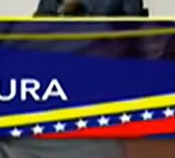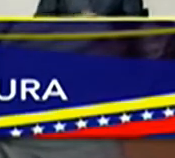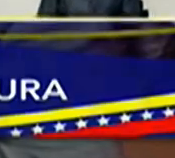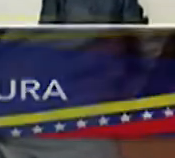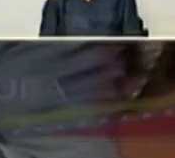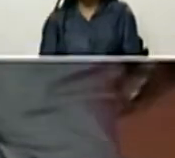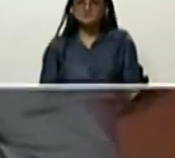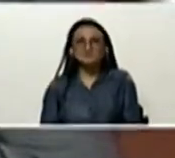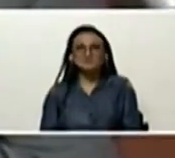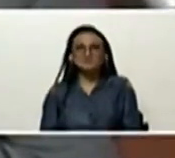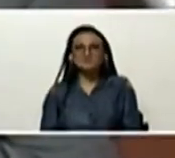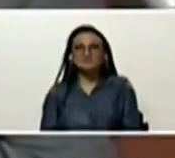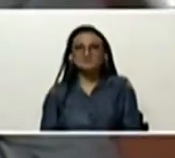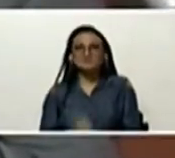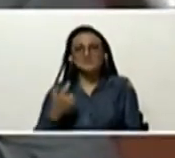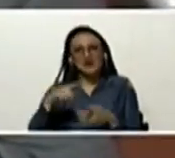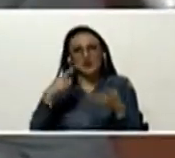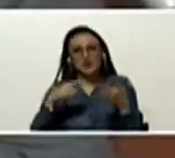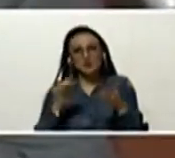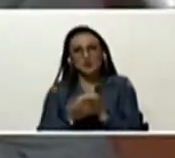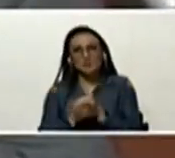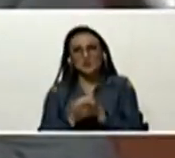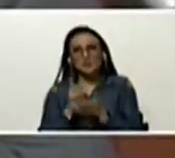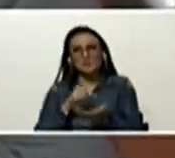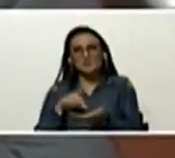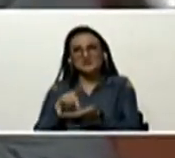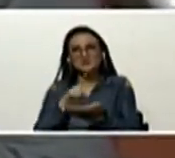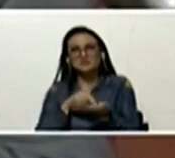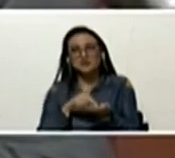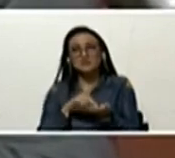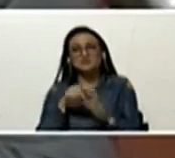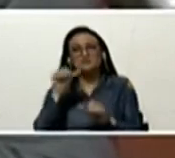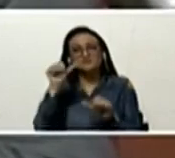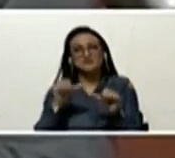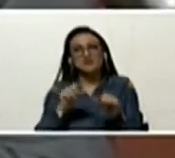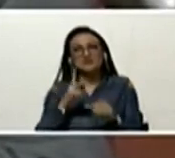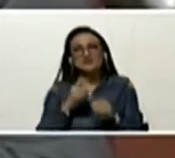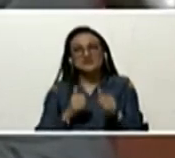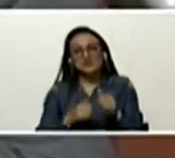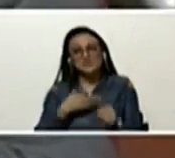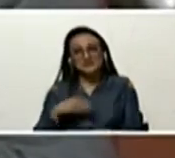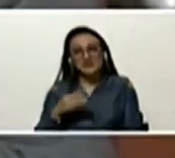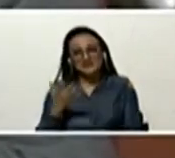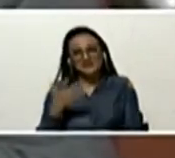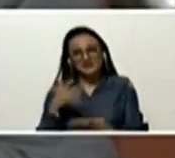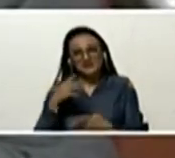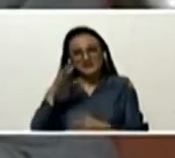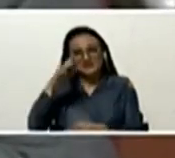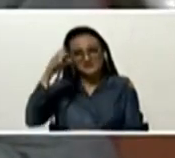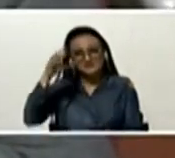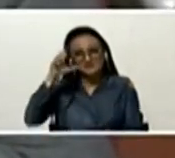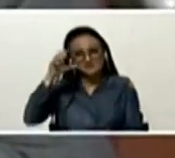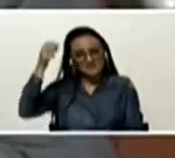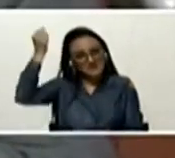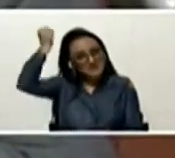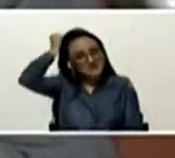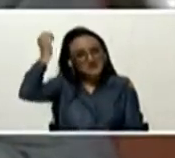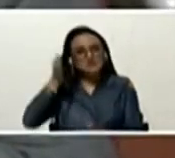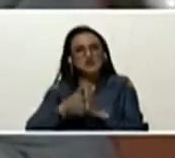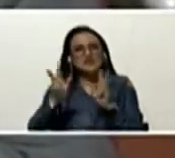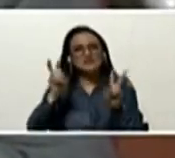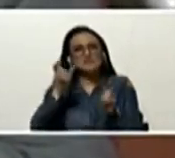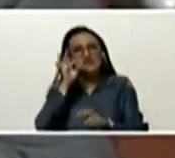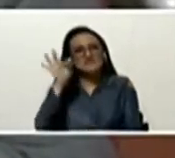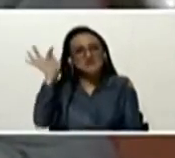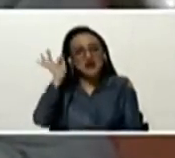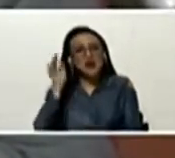Vicente Batista, otros compañeros que van a participar de esto. Pero hablábamos con el vicepresidente Ñañez hace un rato sobre el papel del fiscal general, que es